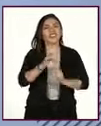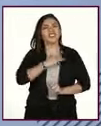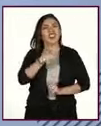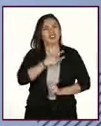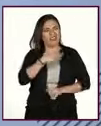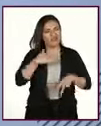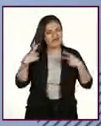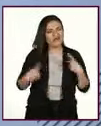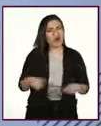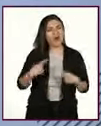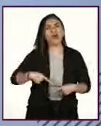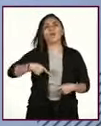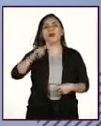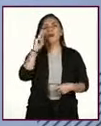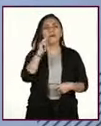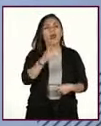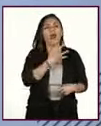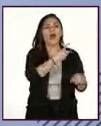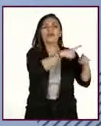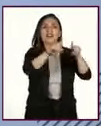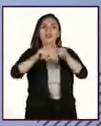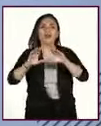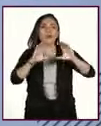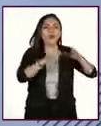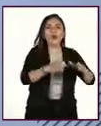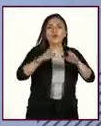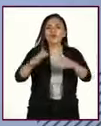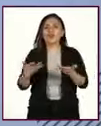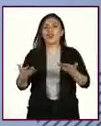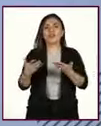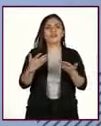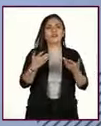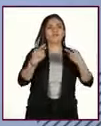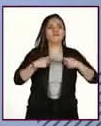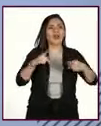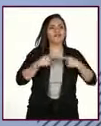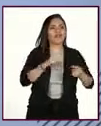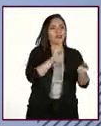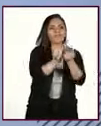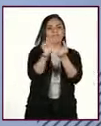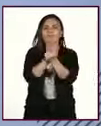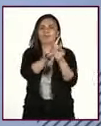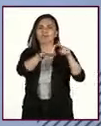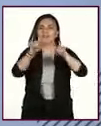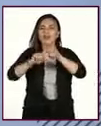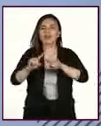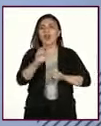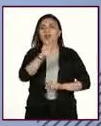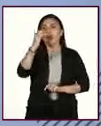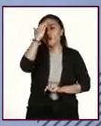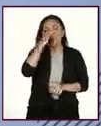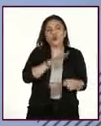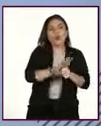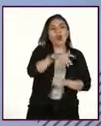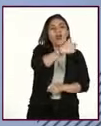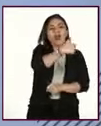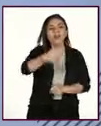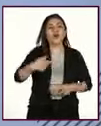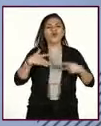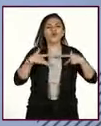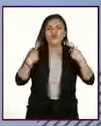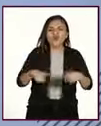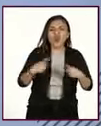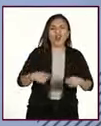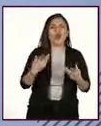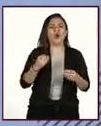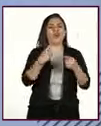dolor, vernos entre las diferentes comunidades, vernos entre las diferentes personas, reconocer nuestros dolores, nuestras